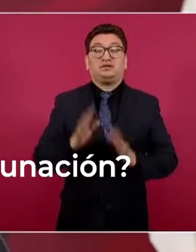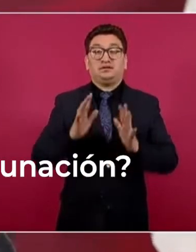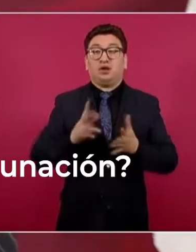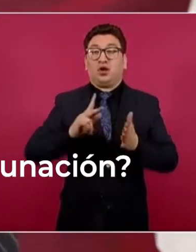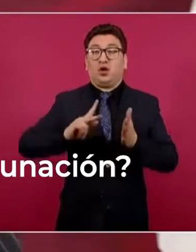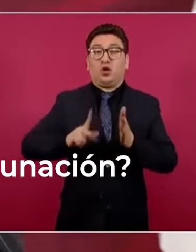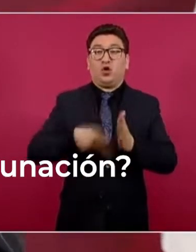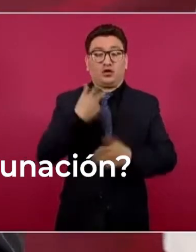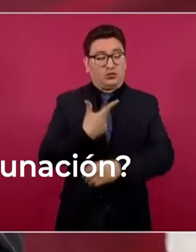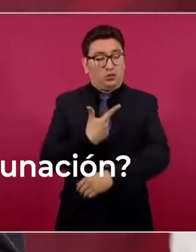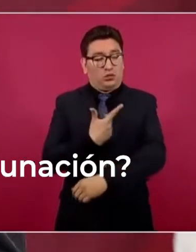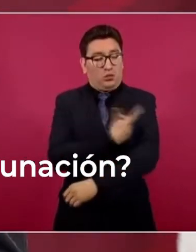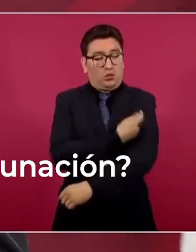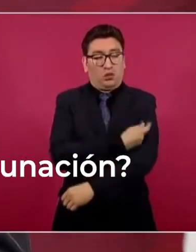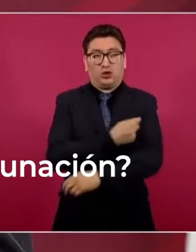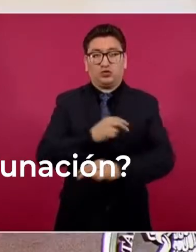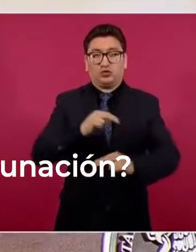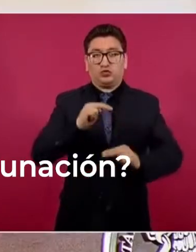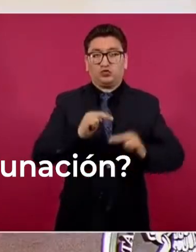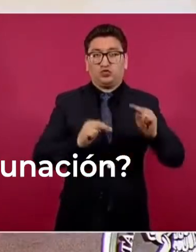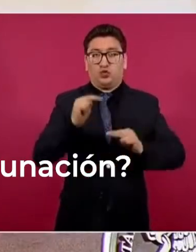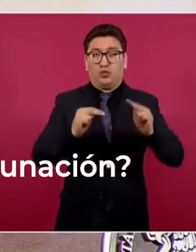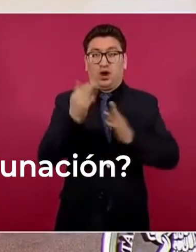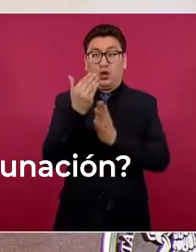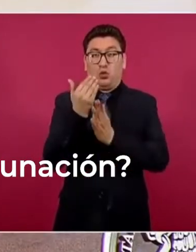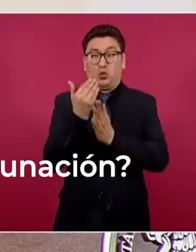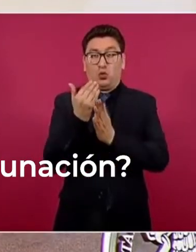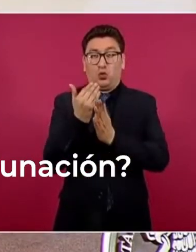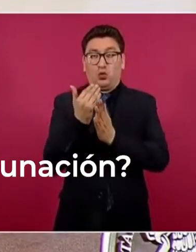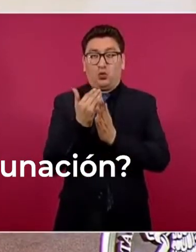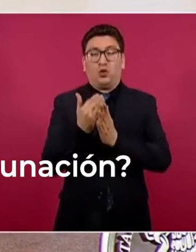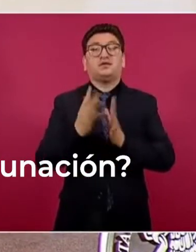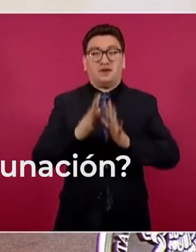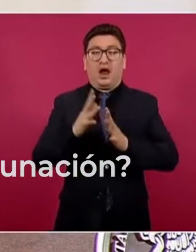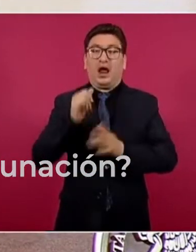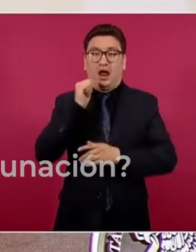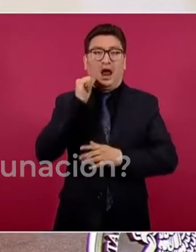COVID-19. Aseguró que en lo que resta del mes se reactivará la inmunización de vacunar a los mayores de 18 años.